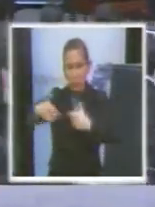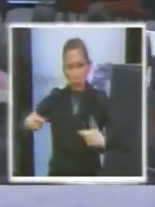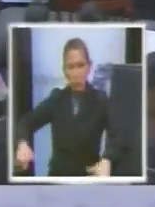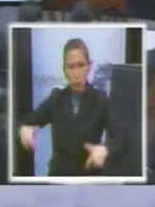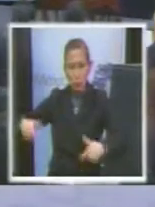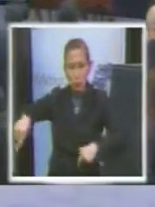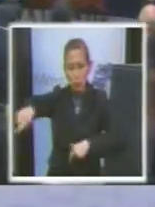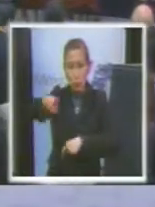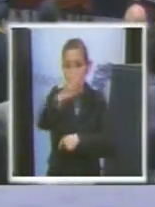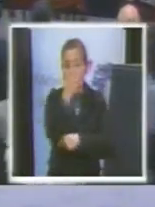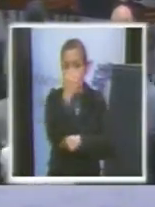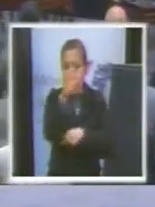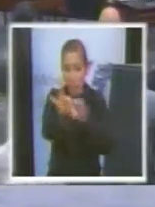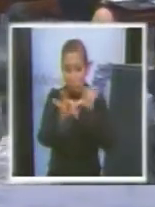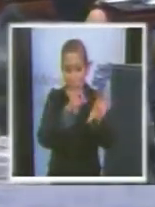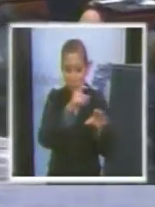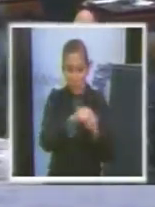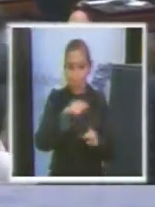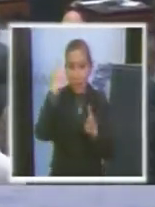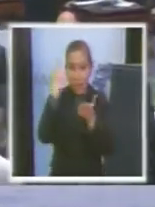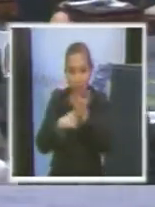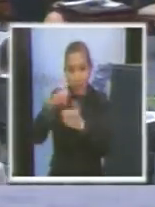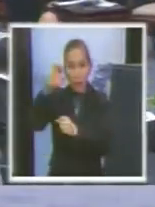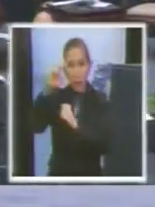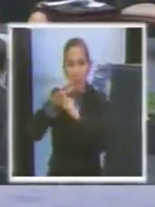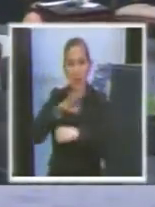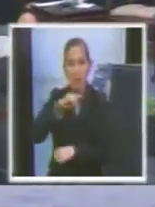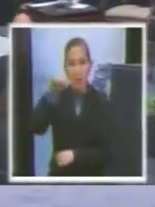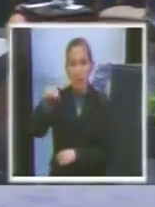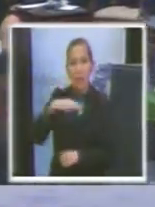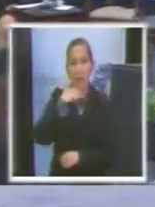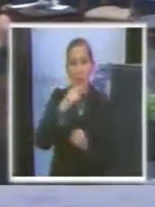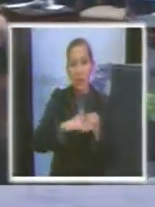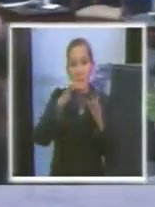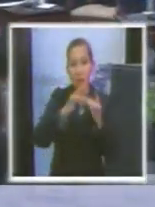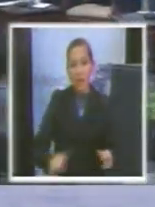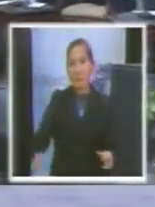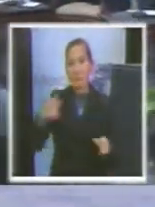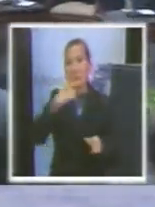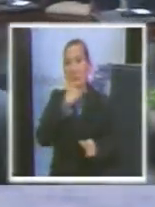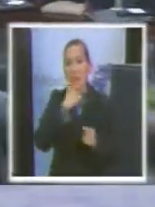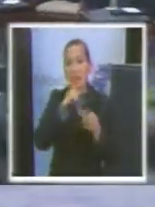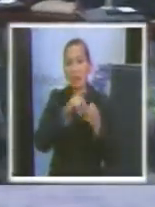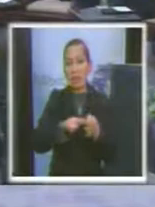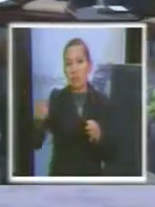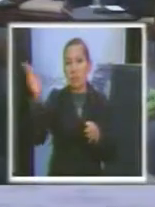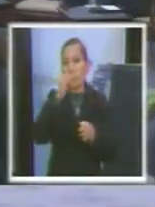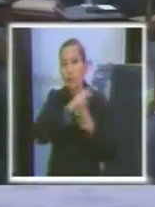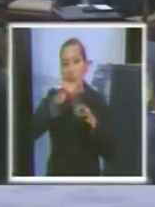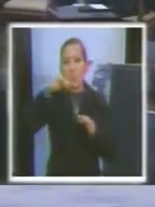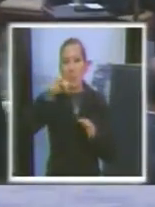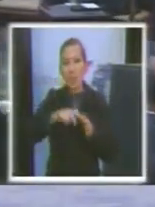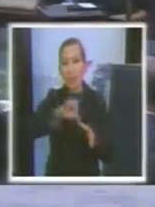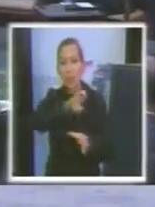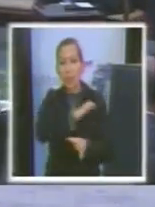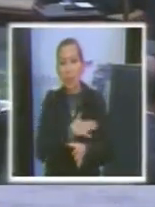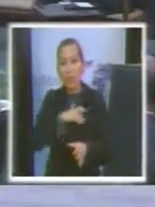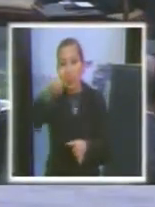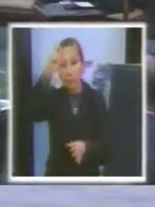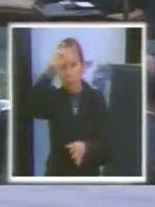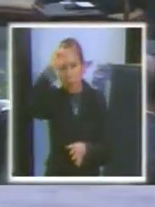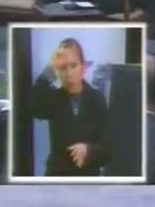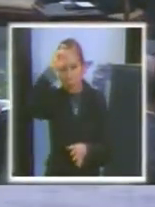importantes están en Europa: Alemania, Francia, Reino Unido, Rusia, Italia, España,